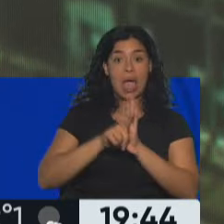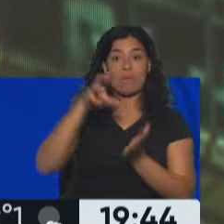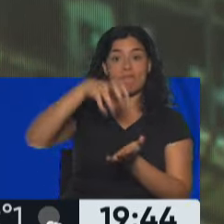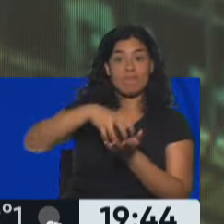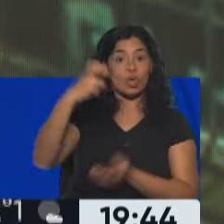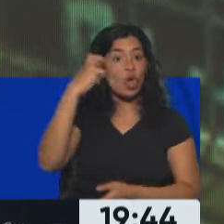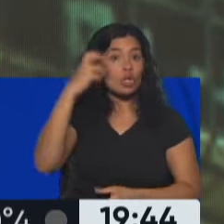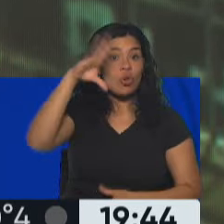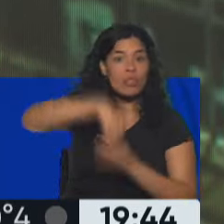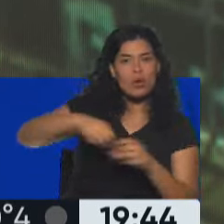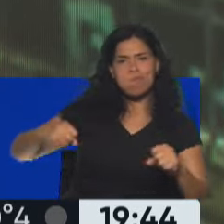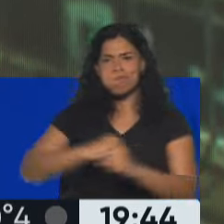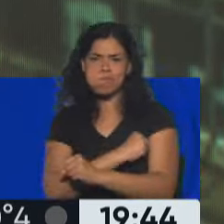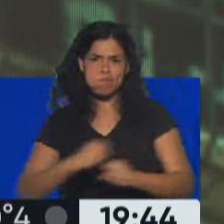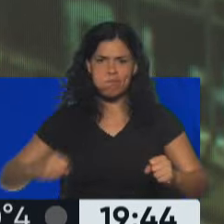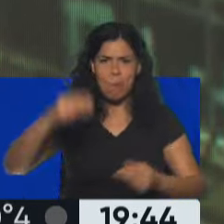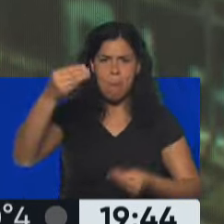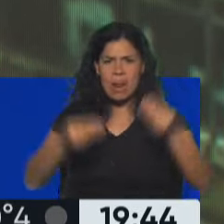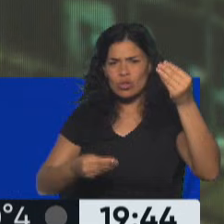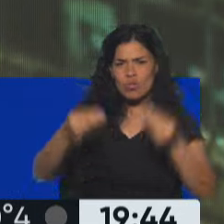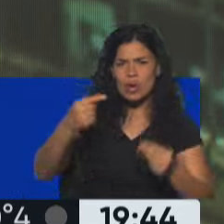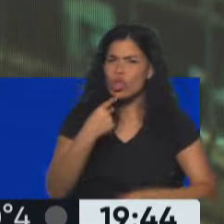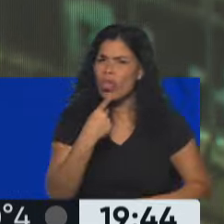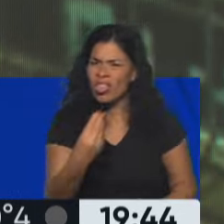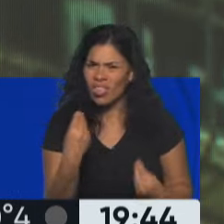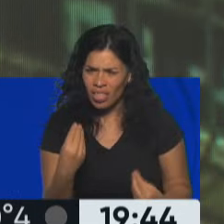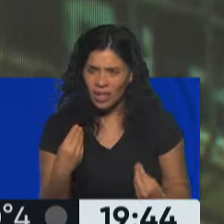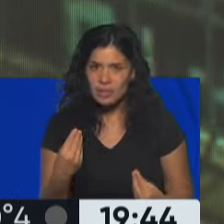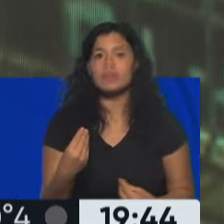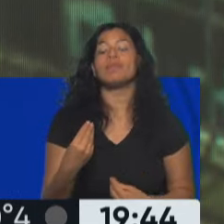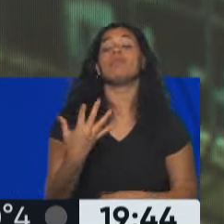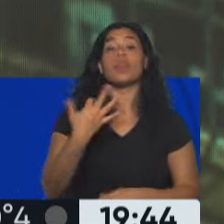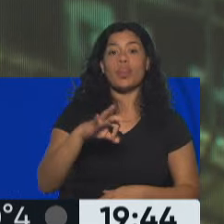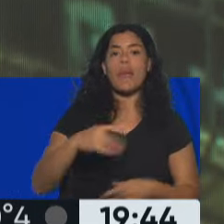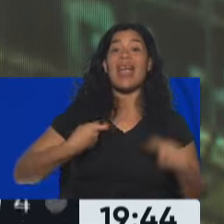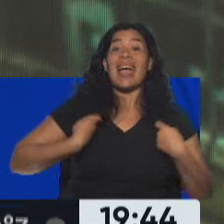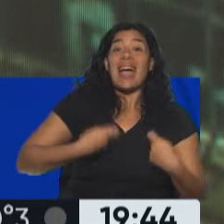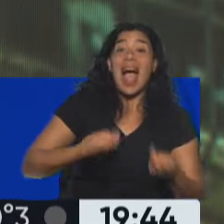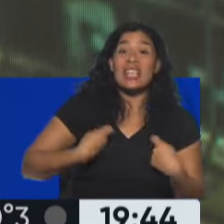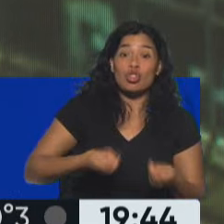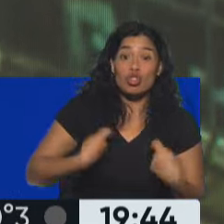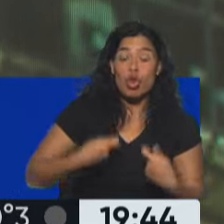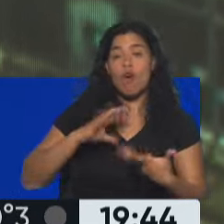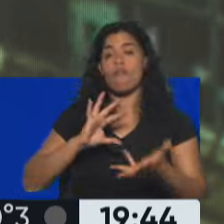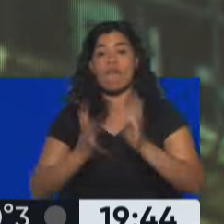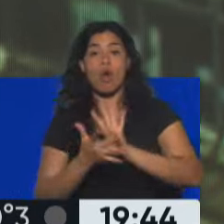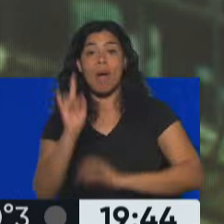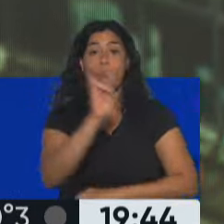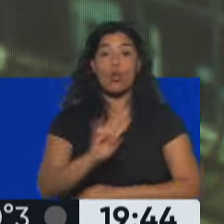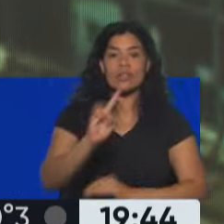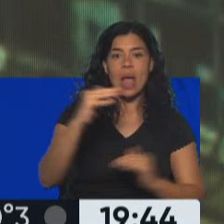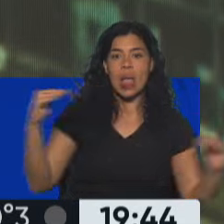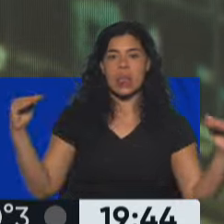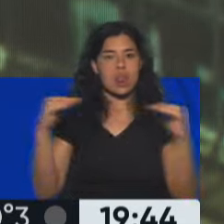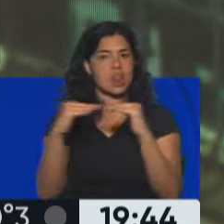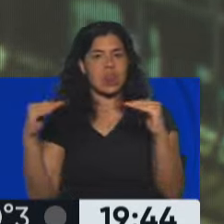Financiamiento Universitario, que pretendía actualizar las partidas para gastos de funcionamiento en base al índice de precios al